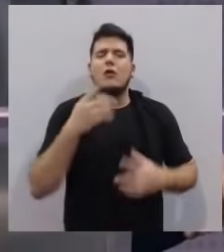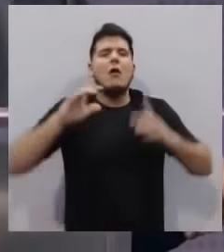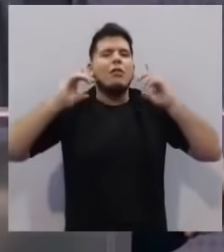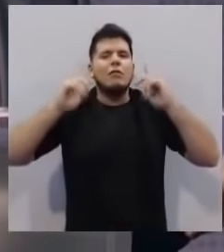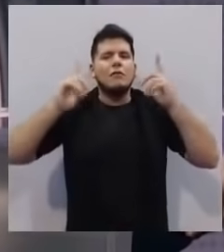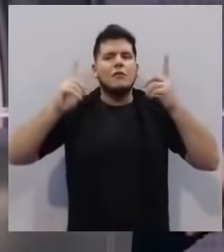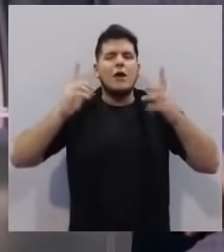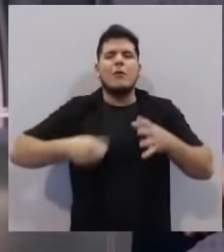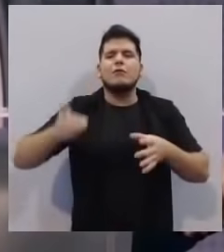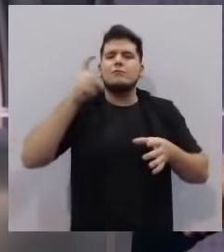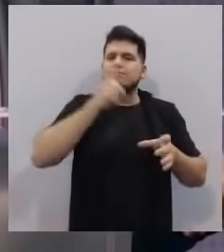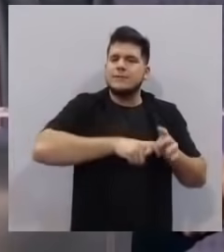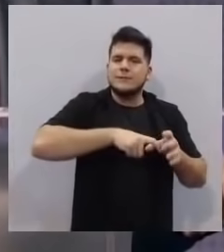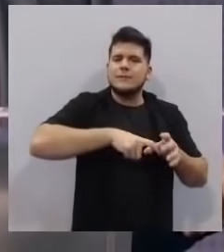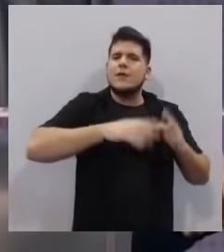me estás siguiendo